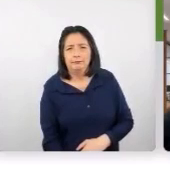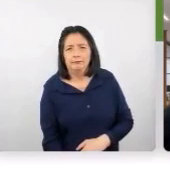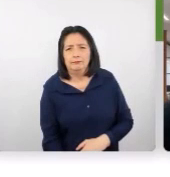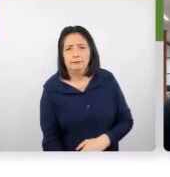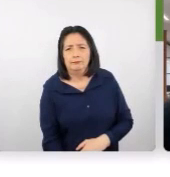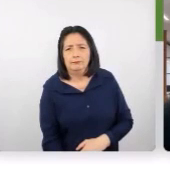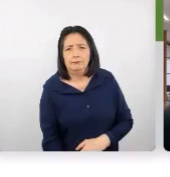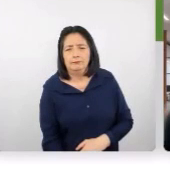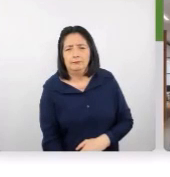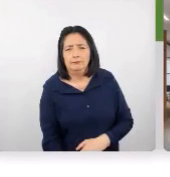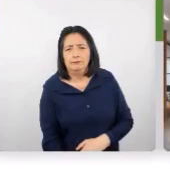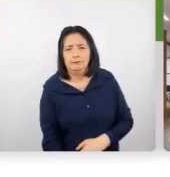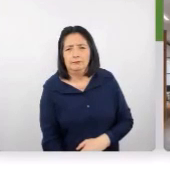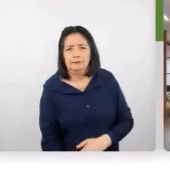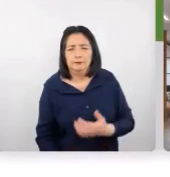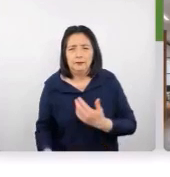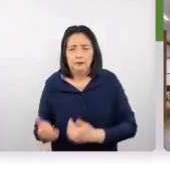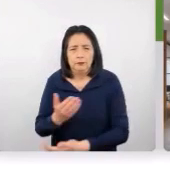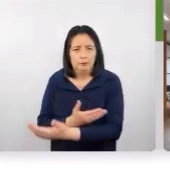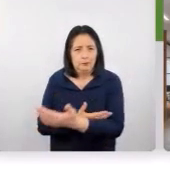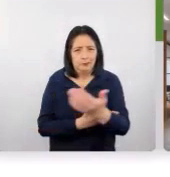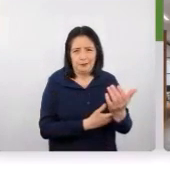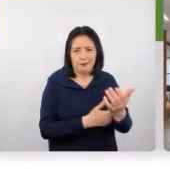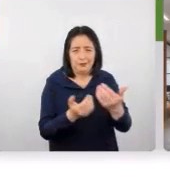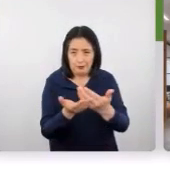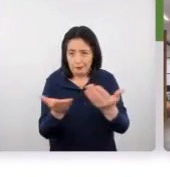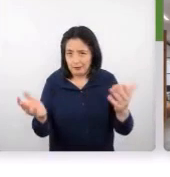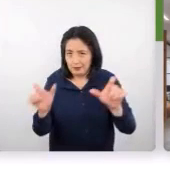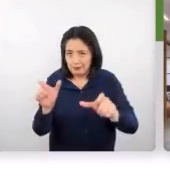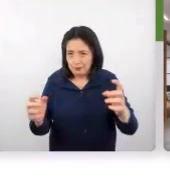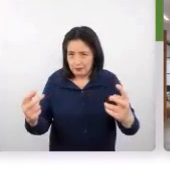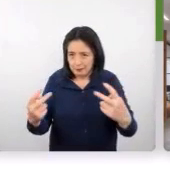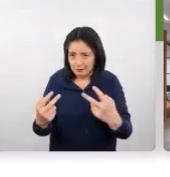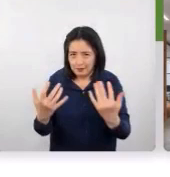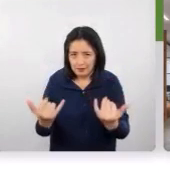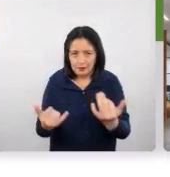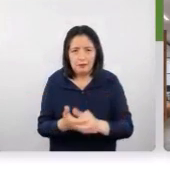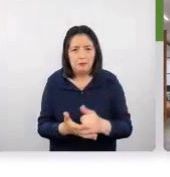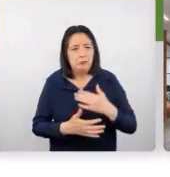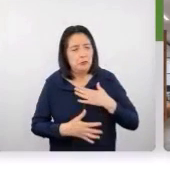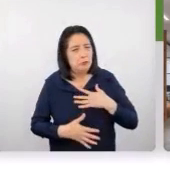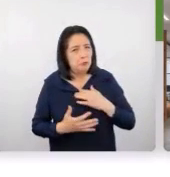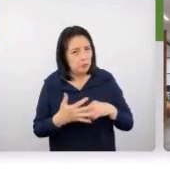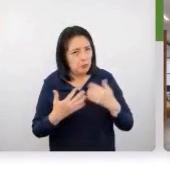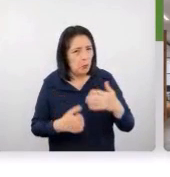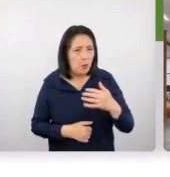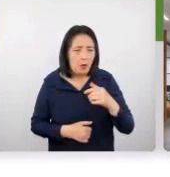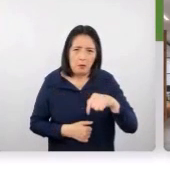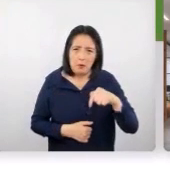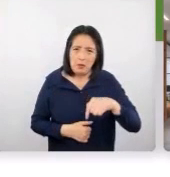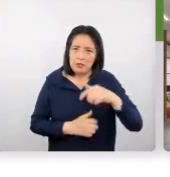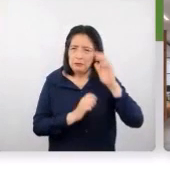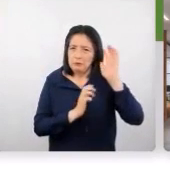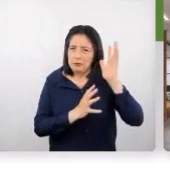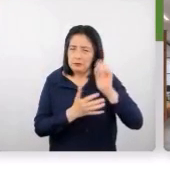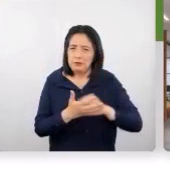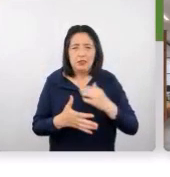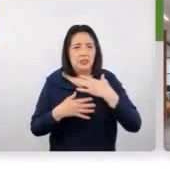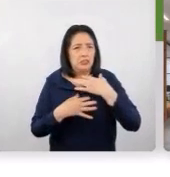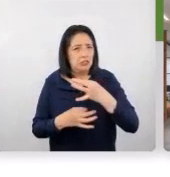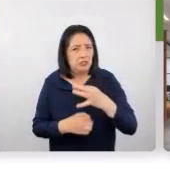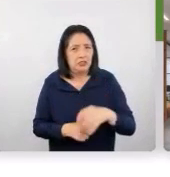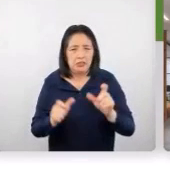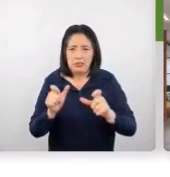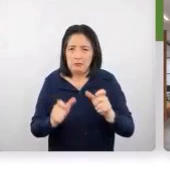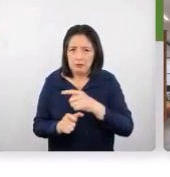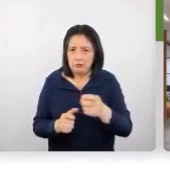Buenos días con todos los presentes. Me da muchísimo gusto saber la acogida que ha tenido esta presentación y el interés que están